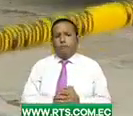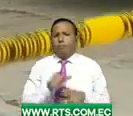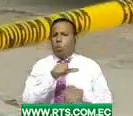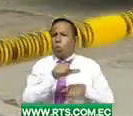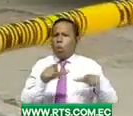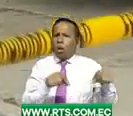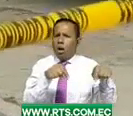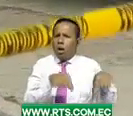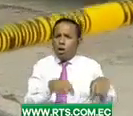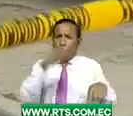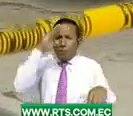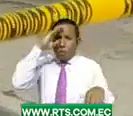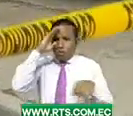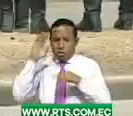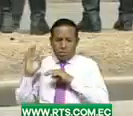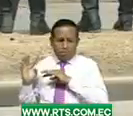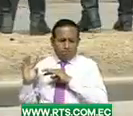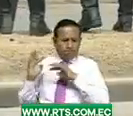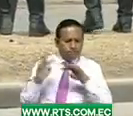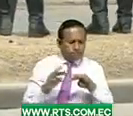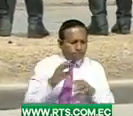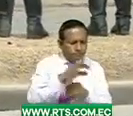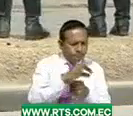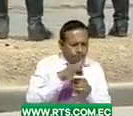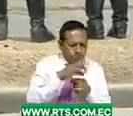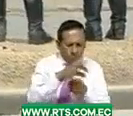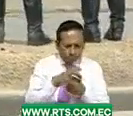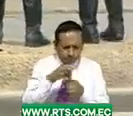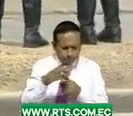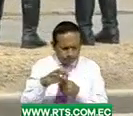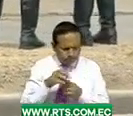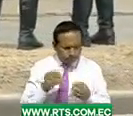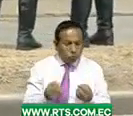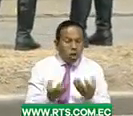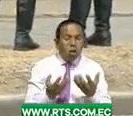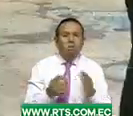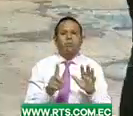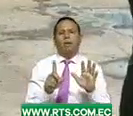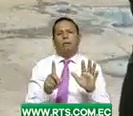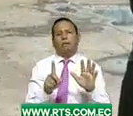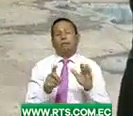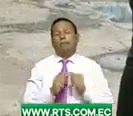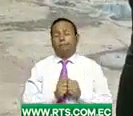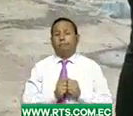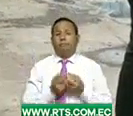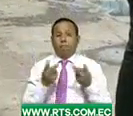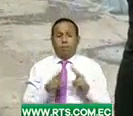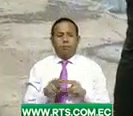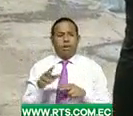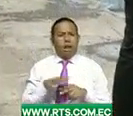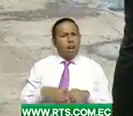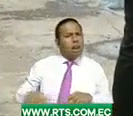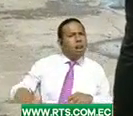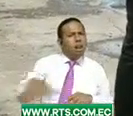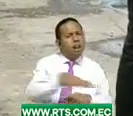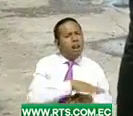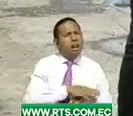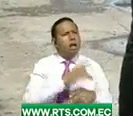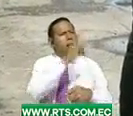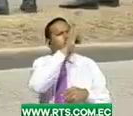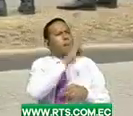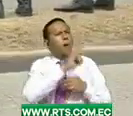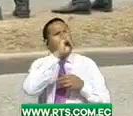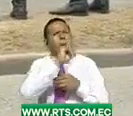el personal de criminalística recogió más de 6 indicios balísticos. Asimismo, se realizó el monitoreo de cámaras en el sector que